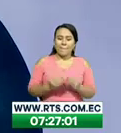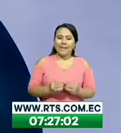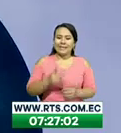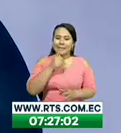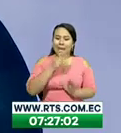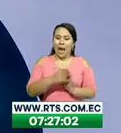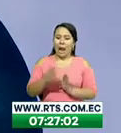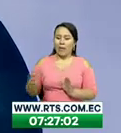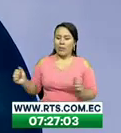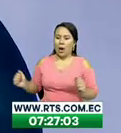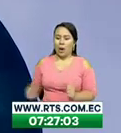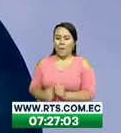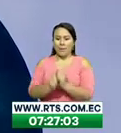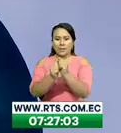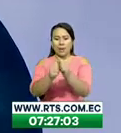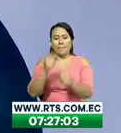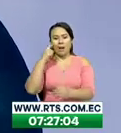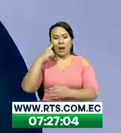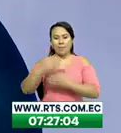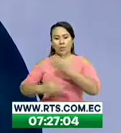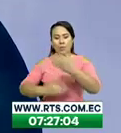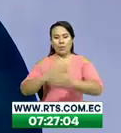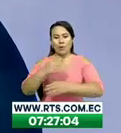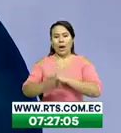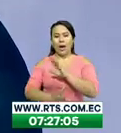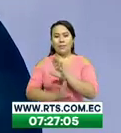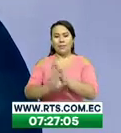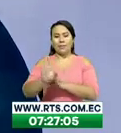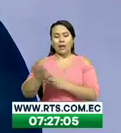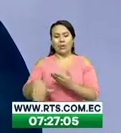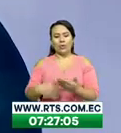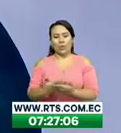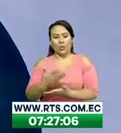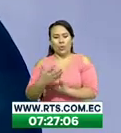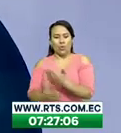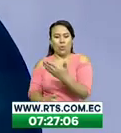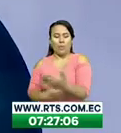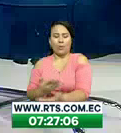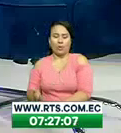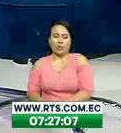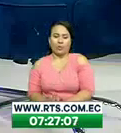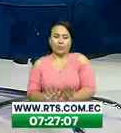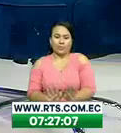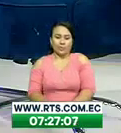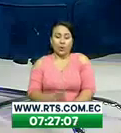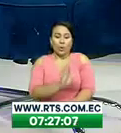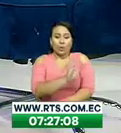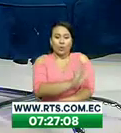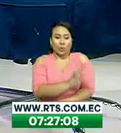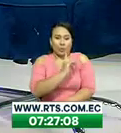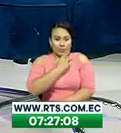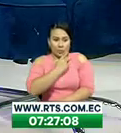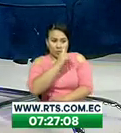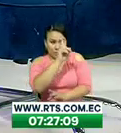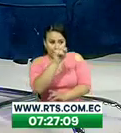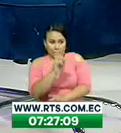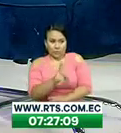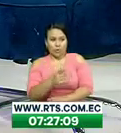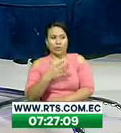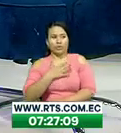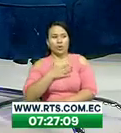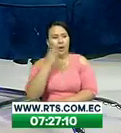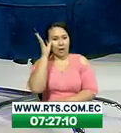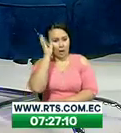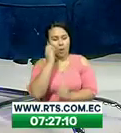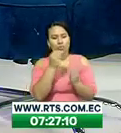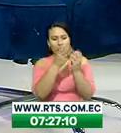aliado estratégico para poder avanzar en lo que es un mundo ágil, las telecomunicaciones. Usted en parte contestaría mi siguiente pregunta, porque yo creo que